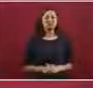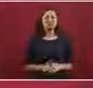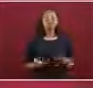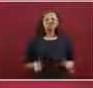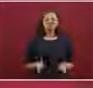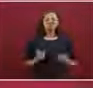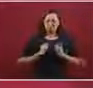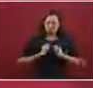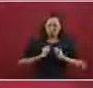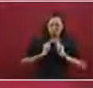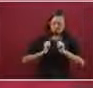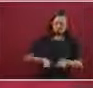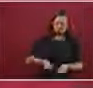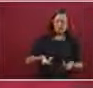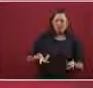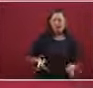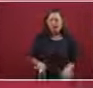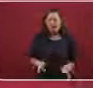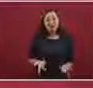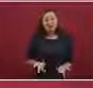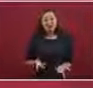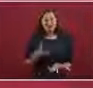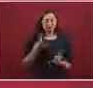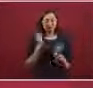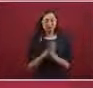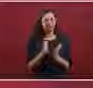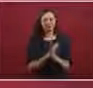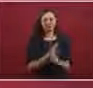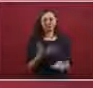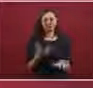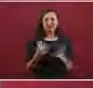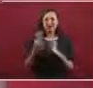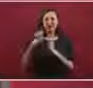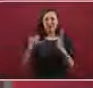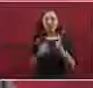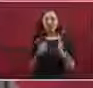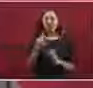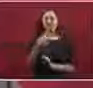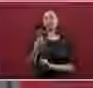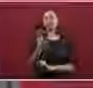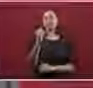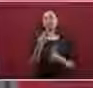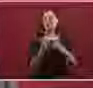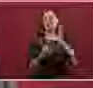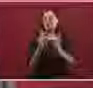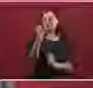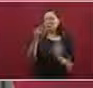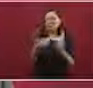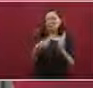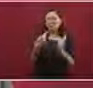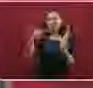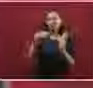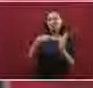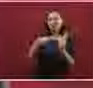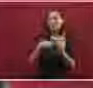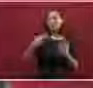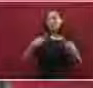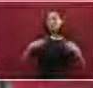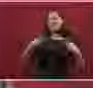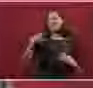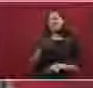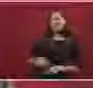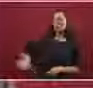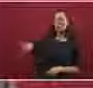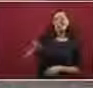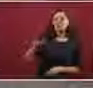aplique la letra y el espíritu del artículo 39 de la Constitución. El pueblo tiene en todo